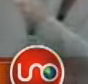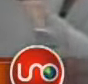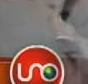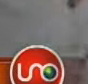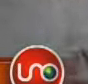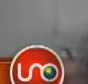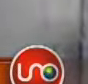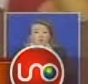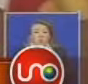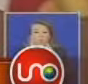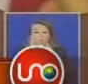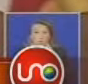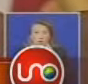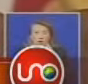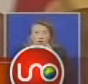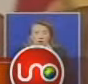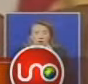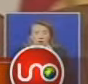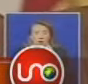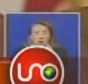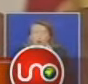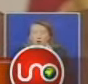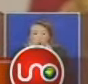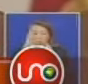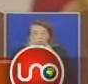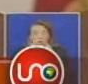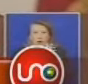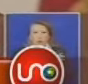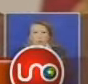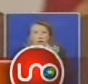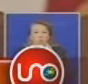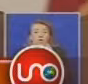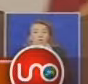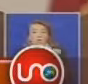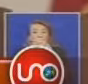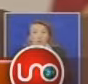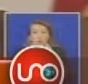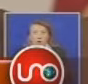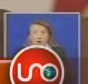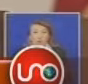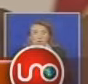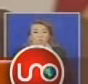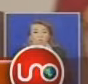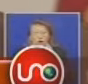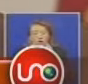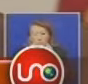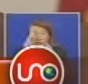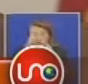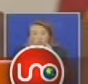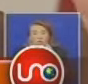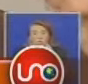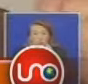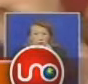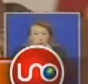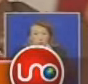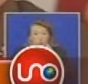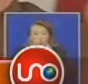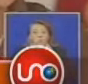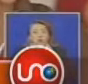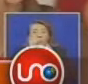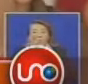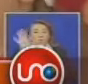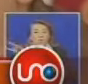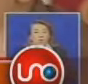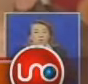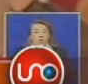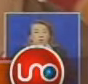sin justicia y dignidad. Yo nunca le podré dar un abrazo fraternal al que bombardeó a mi patria, pero como caballero sí podré estrechar la mano al representante de un